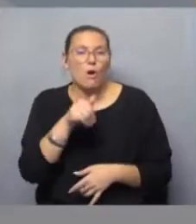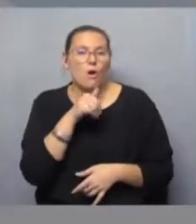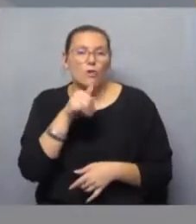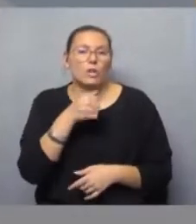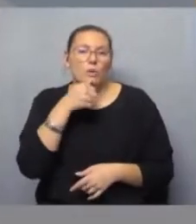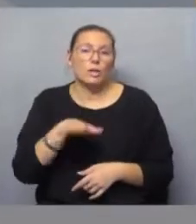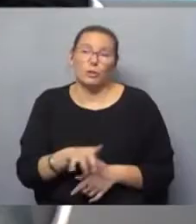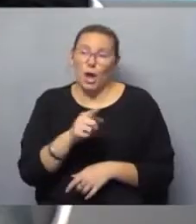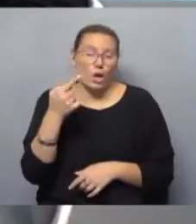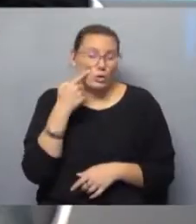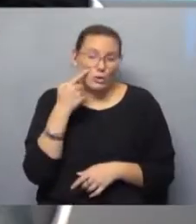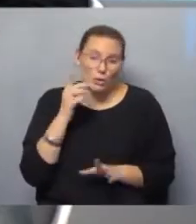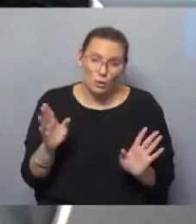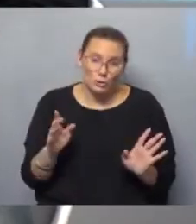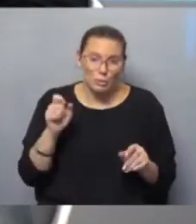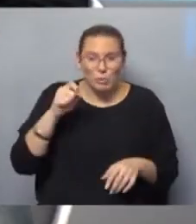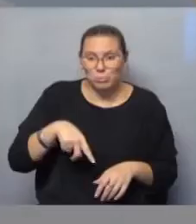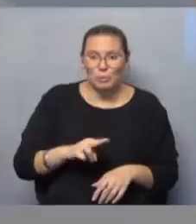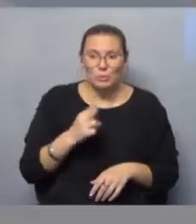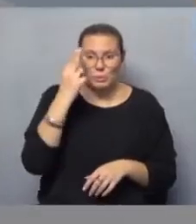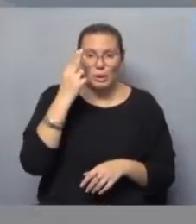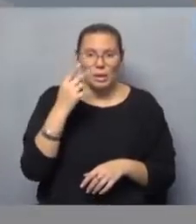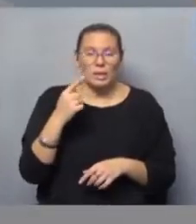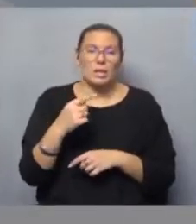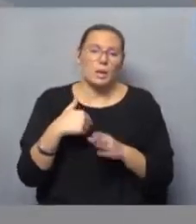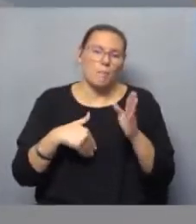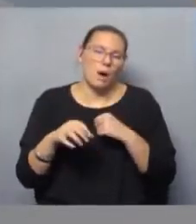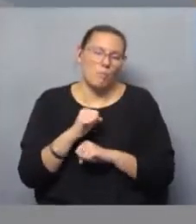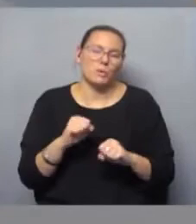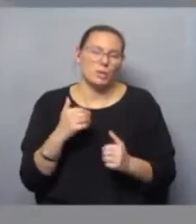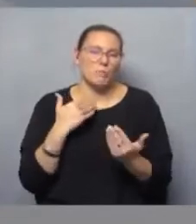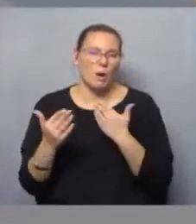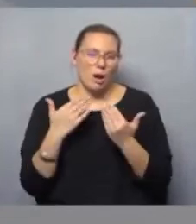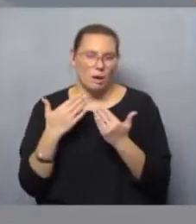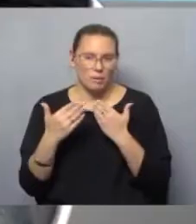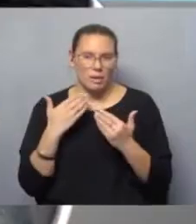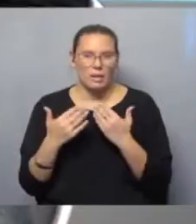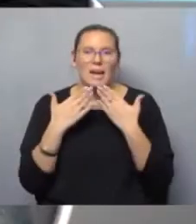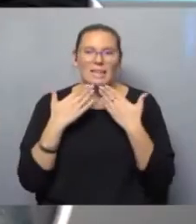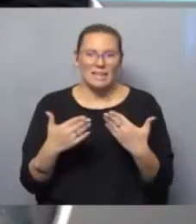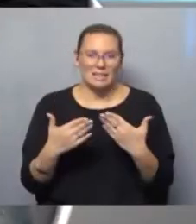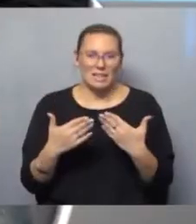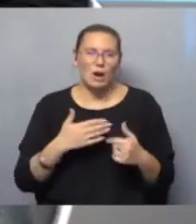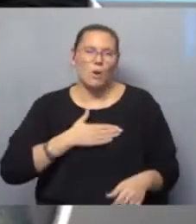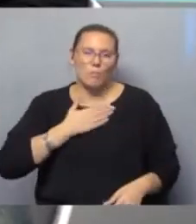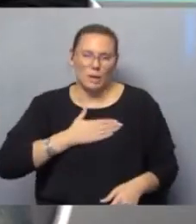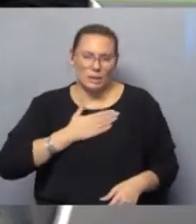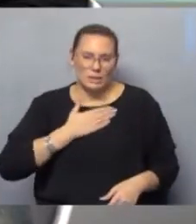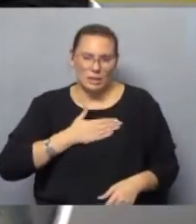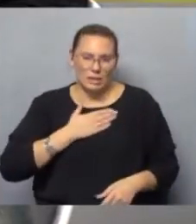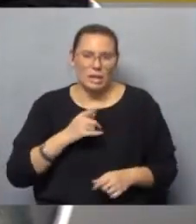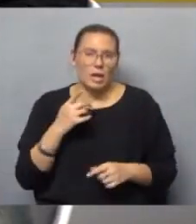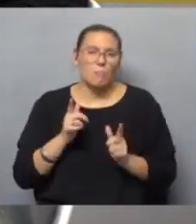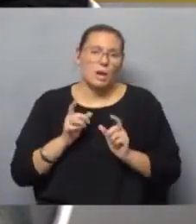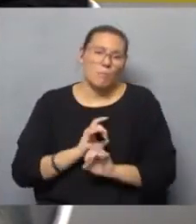historia que no conocíamos de nuestro territorio y habrá unas cuantas más para seguir conversando. Gracias por hoy. Un Muchas gusto, gracias, esperemos mucho haber gusto sido claros. y